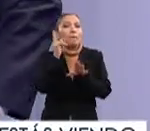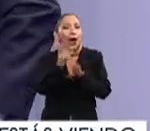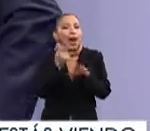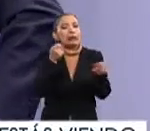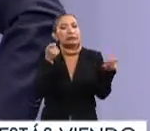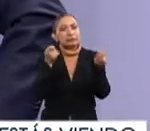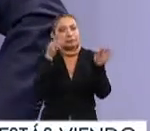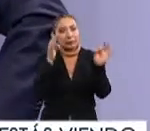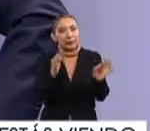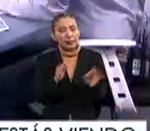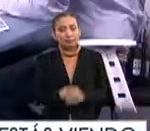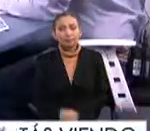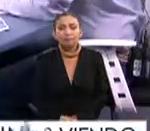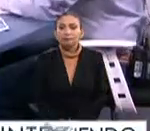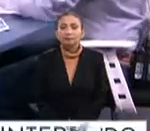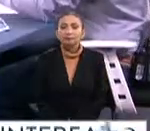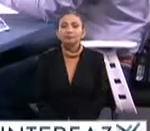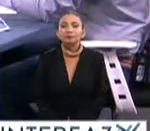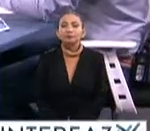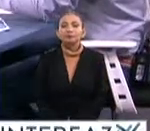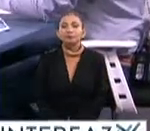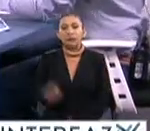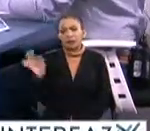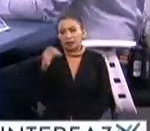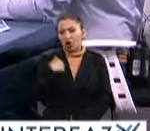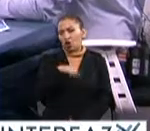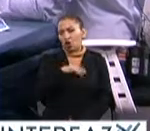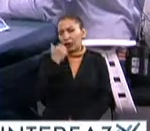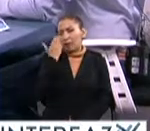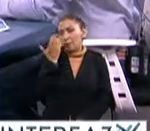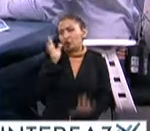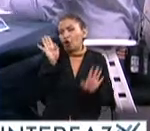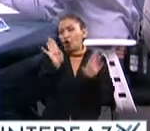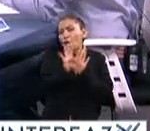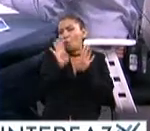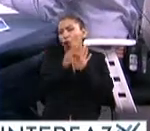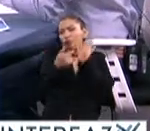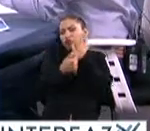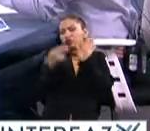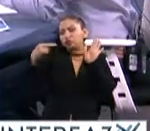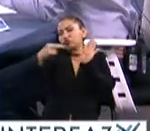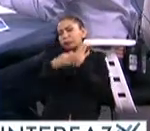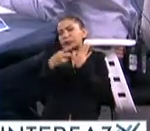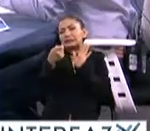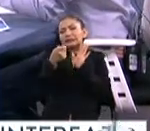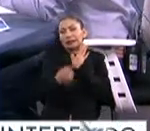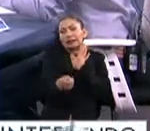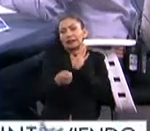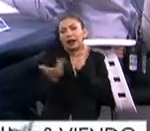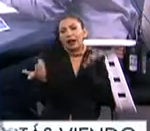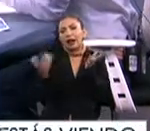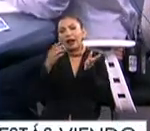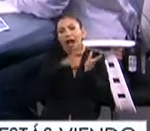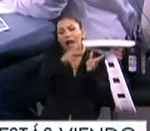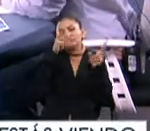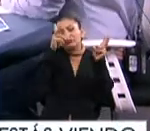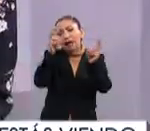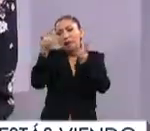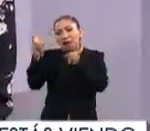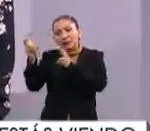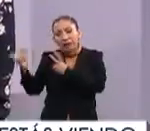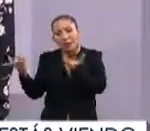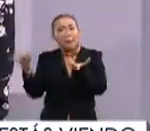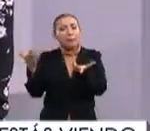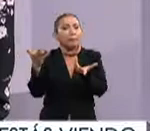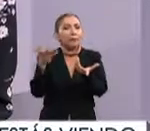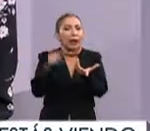poderla manejar apropiadamente. Claro, sin duda alguna. Si quisiéramos darle un pequeño vistazo a pues lo que va a abordar